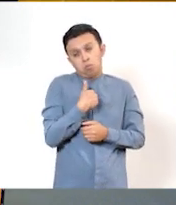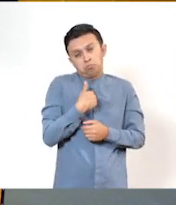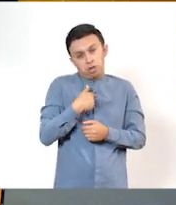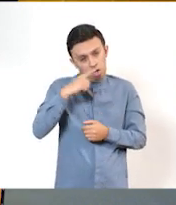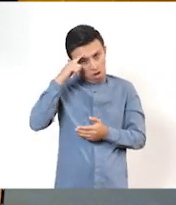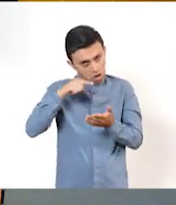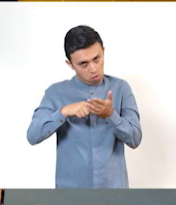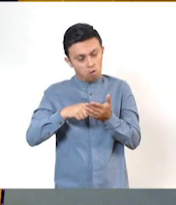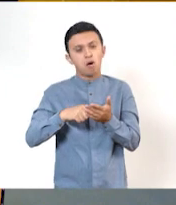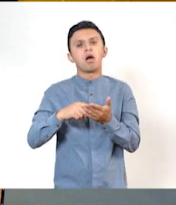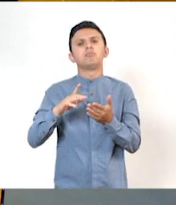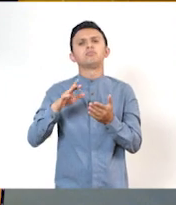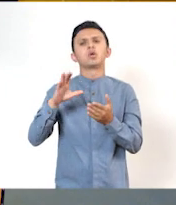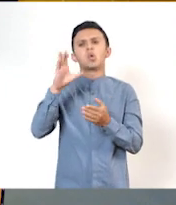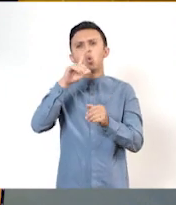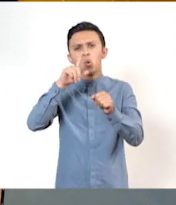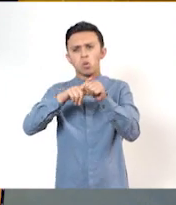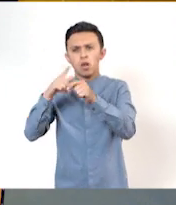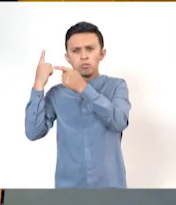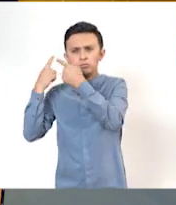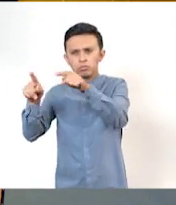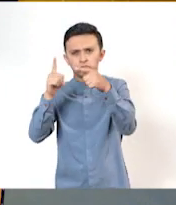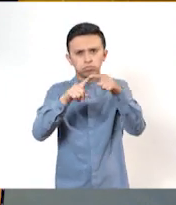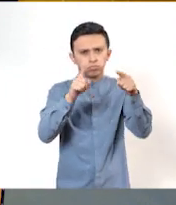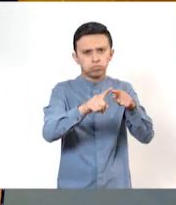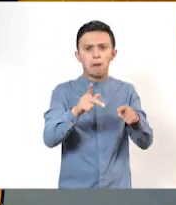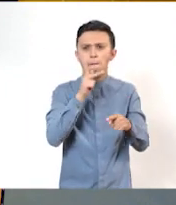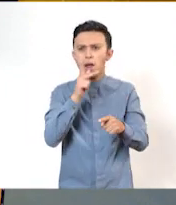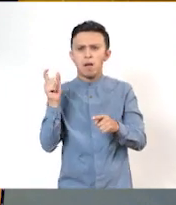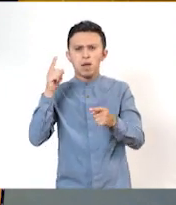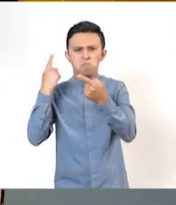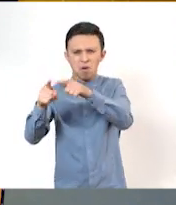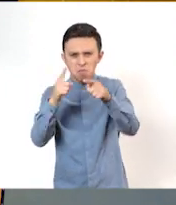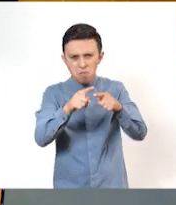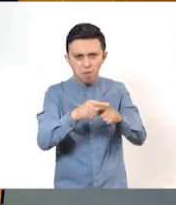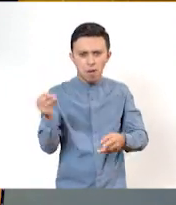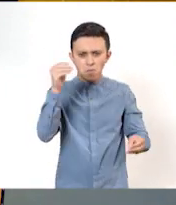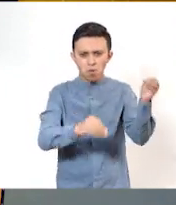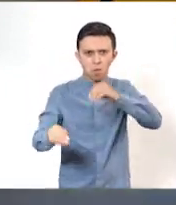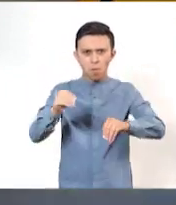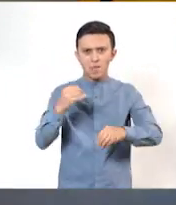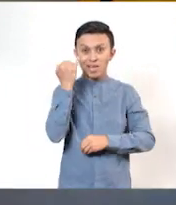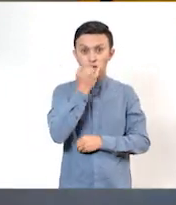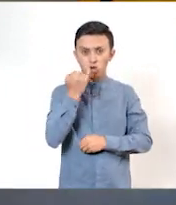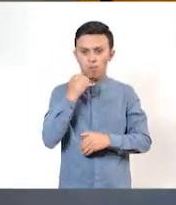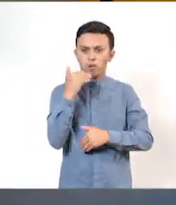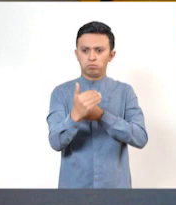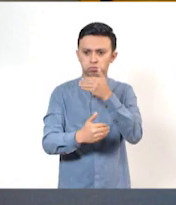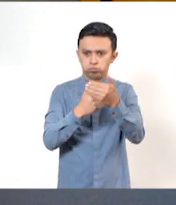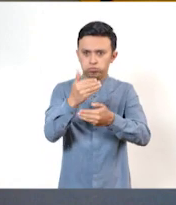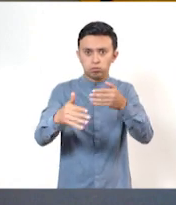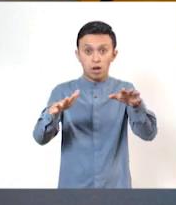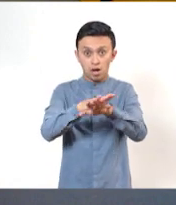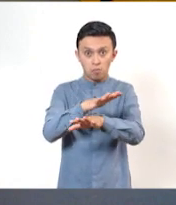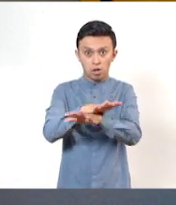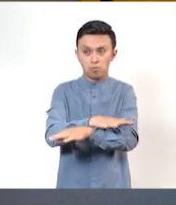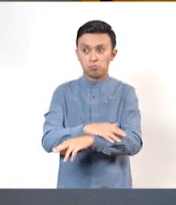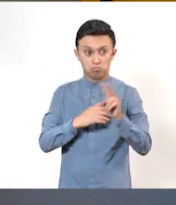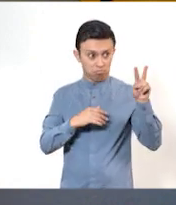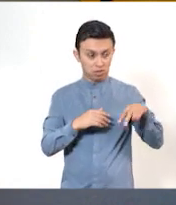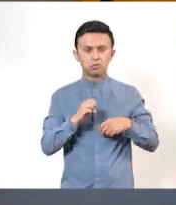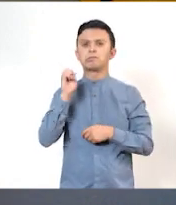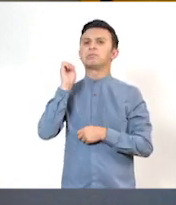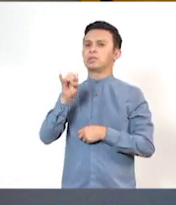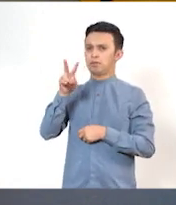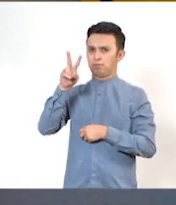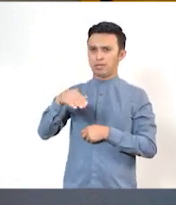diversidad de palabras de distintas culturas que van construyendo una lengua también va cambiando con el tiempo, ¿cierto? Así es parte